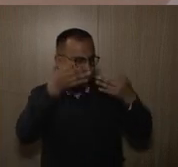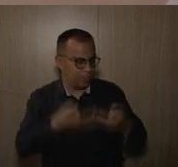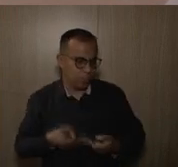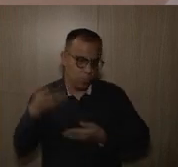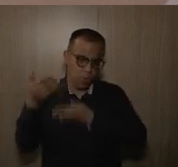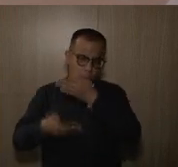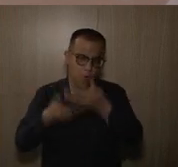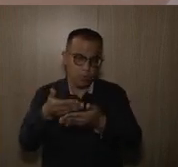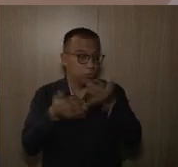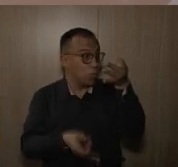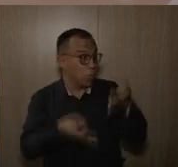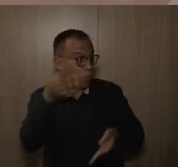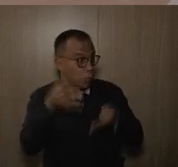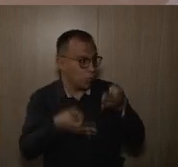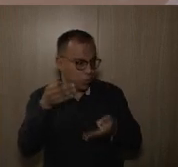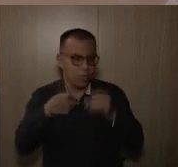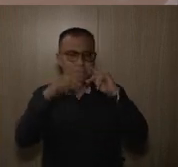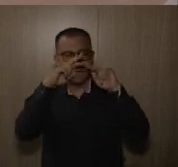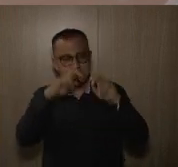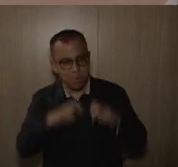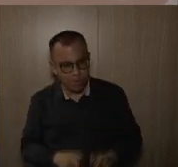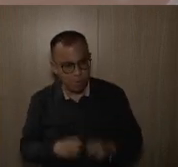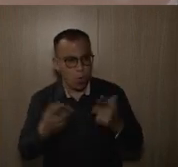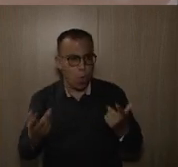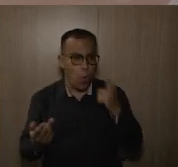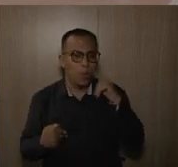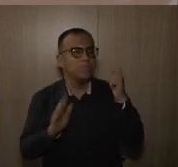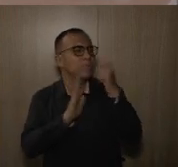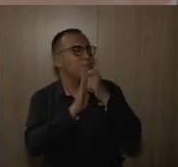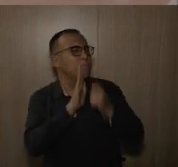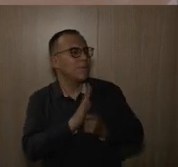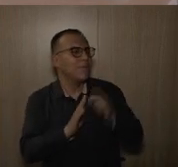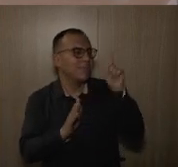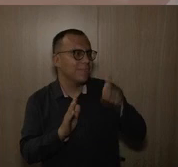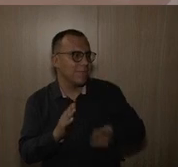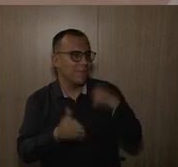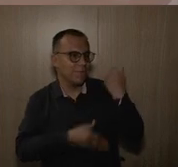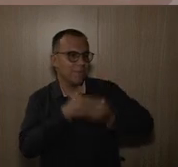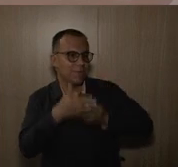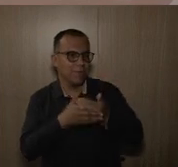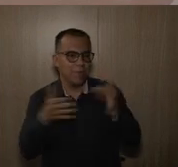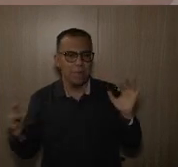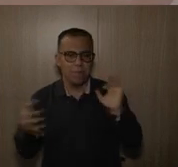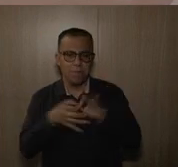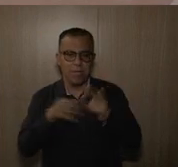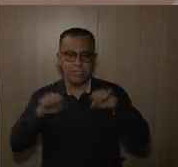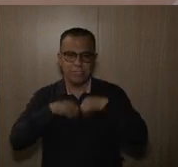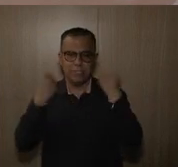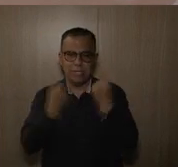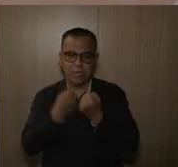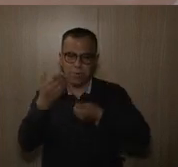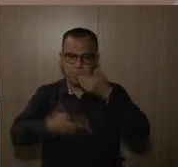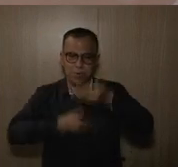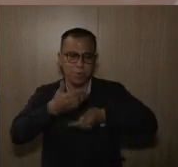jurídico para las consultas o requerimientos que puedan derivarse de las sesiones de las salas de evaluación de la CONASES. Y finalmente,